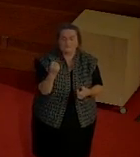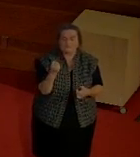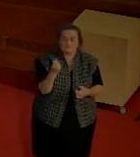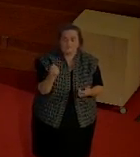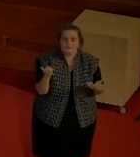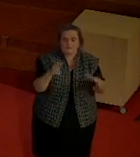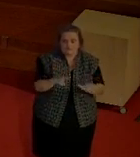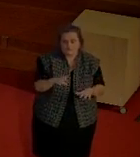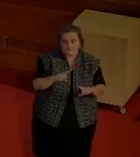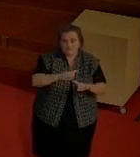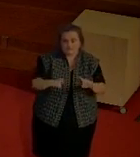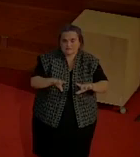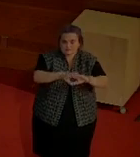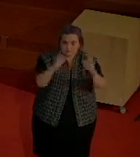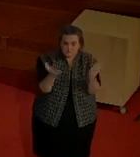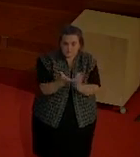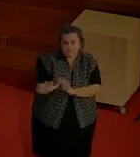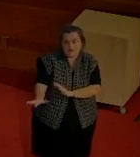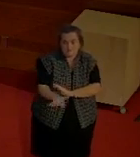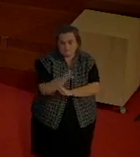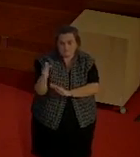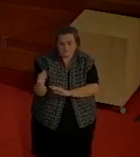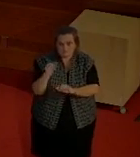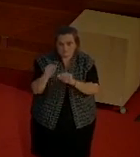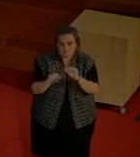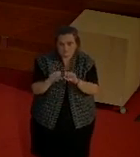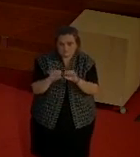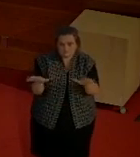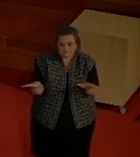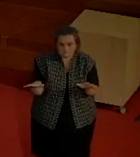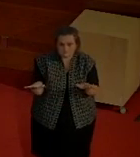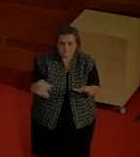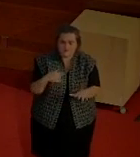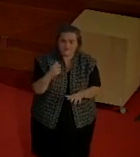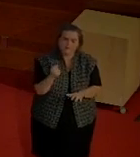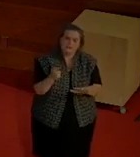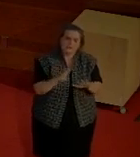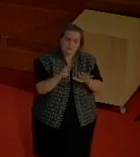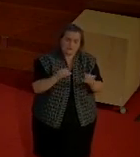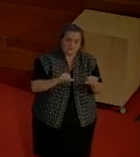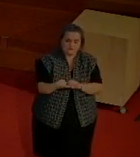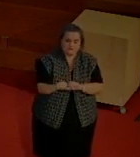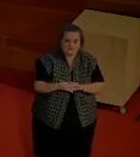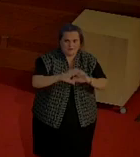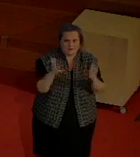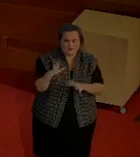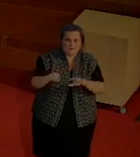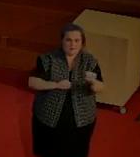mundial y pandemia a partir del año 2008 el mundo ha dejado de